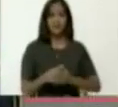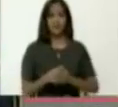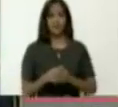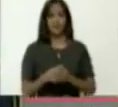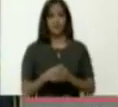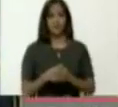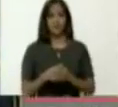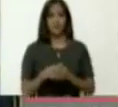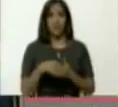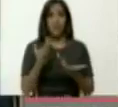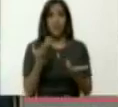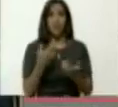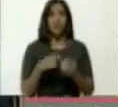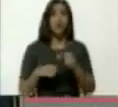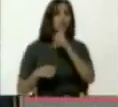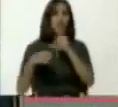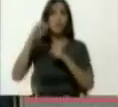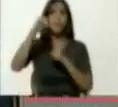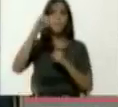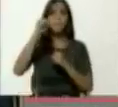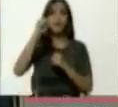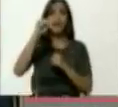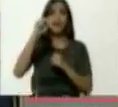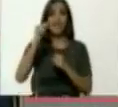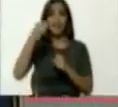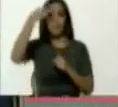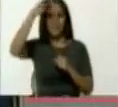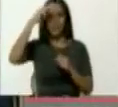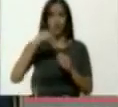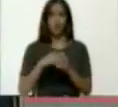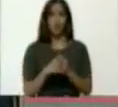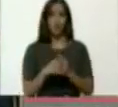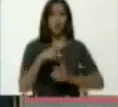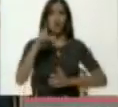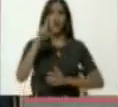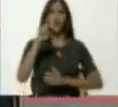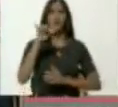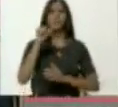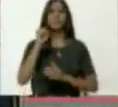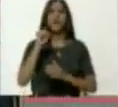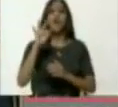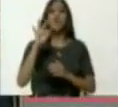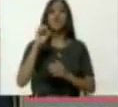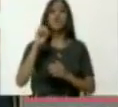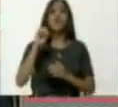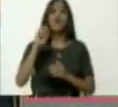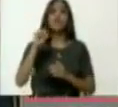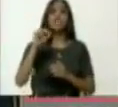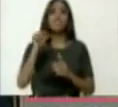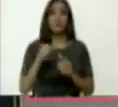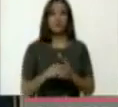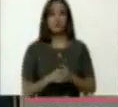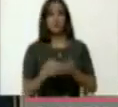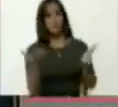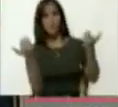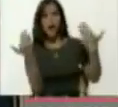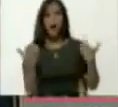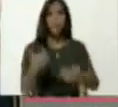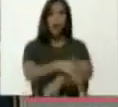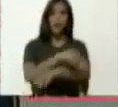el concierto de Maná? De Luis Fonsi. Vamos, residente, Calle 13, hermano, vénganse para